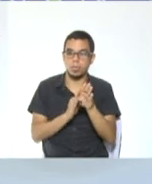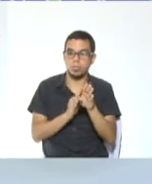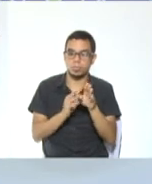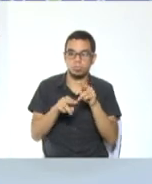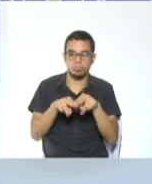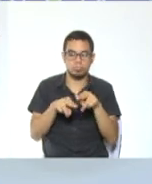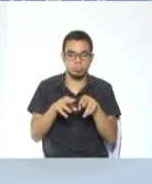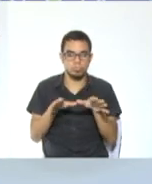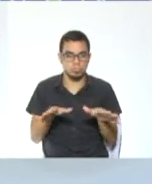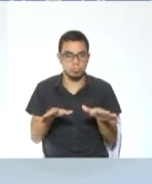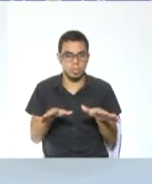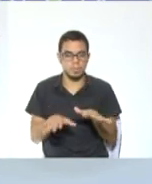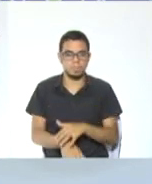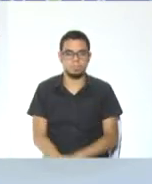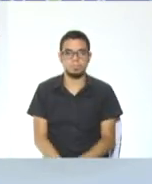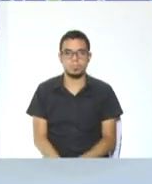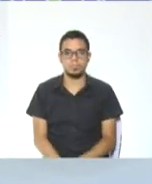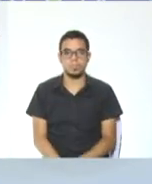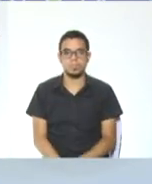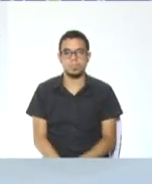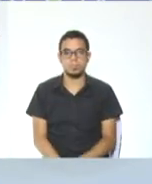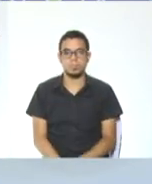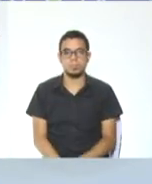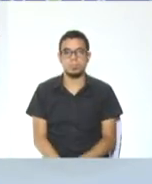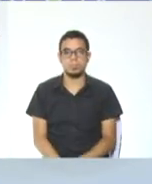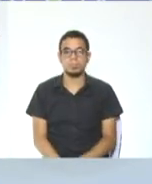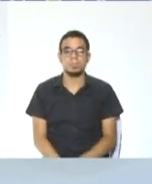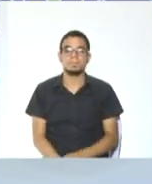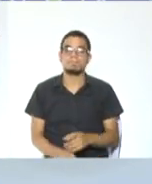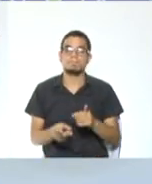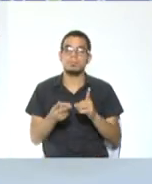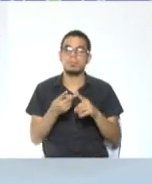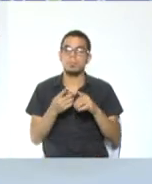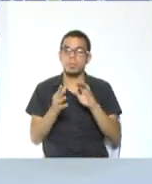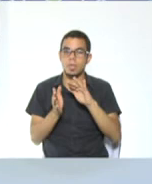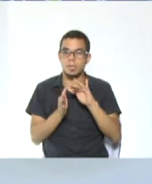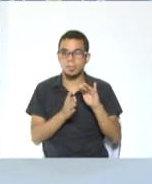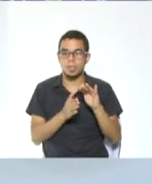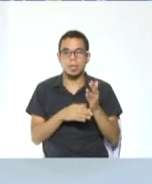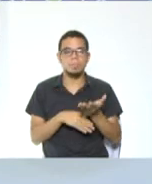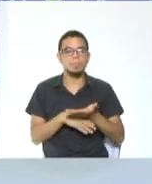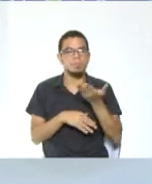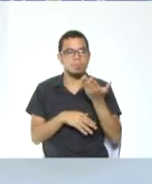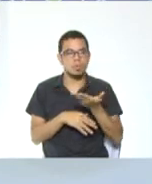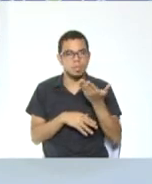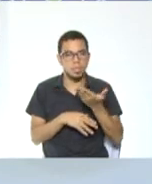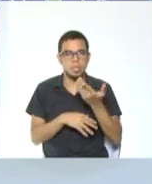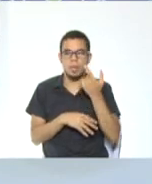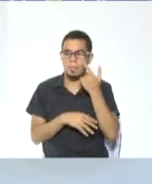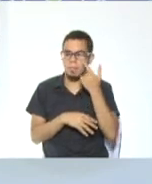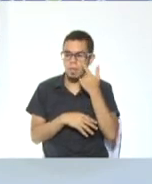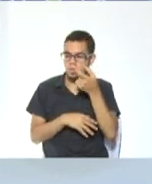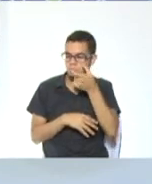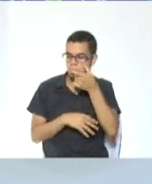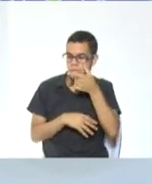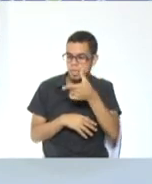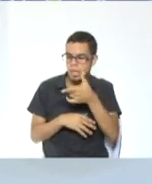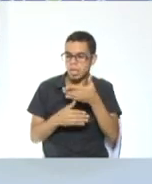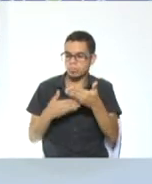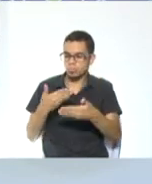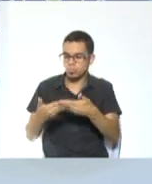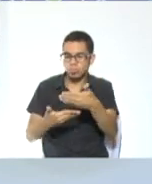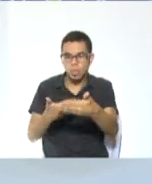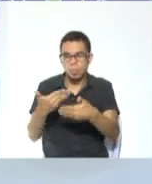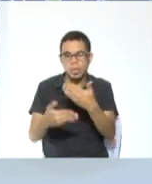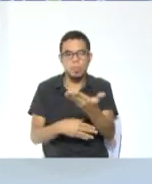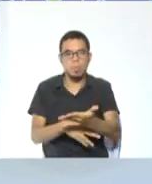bien, es importante también tomar siempre en cuenta los avances significativos que el bebé vaya logrando. Recuerde